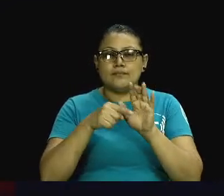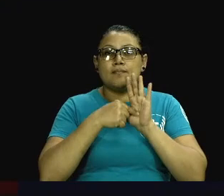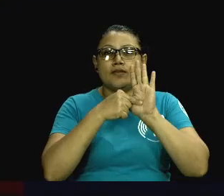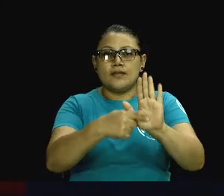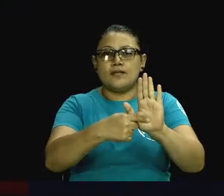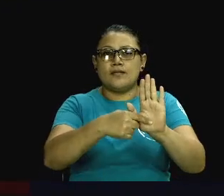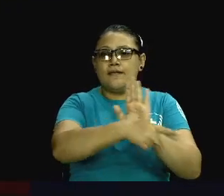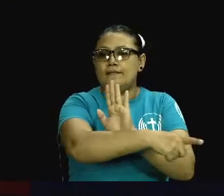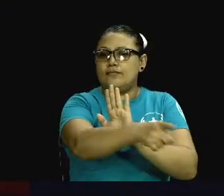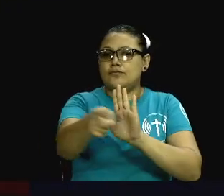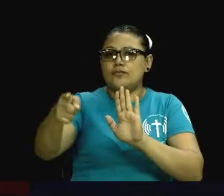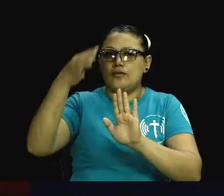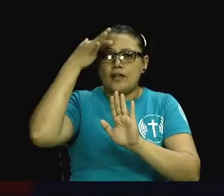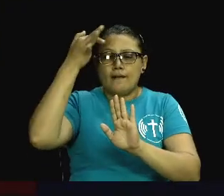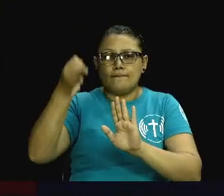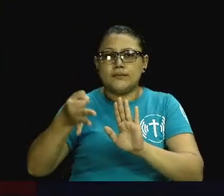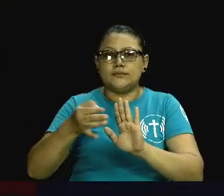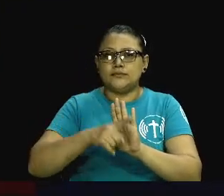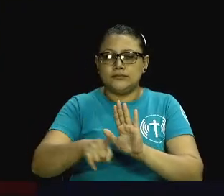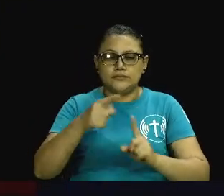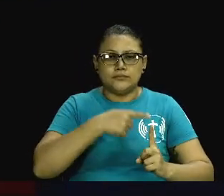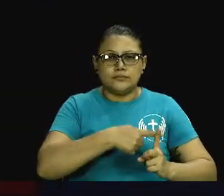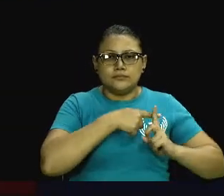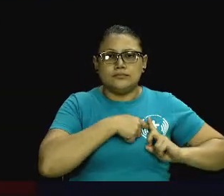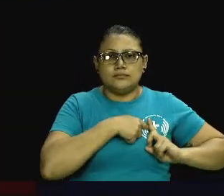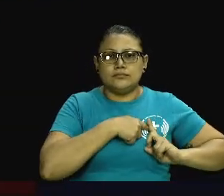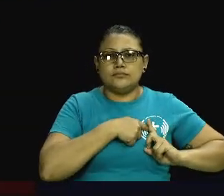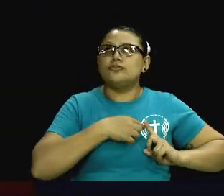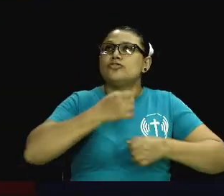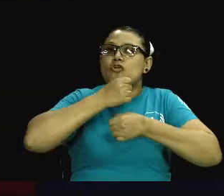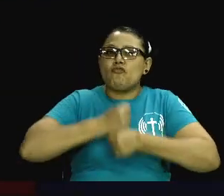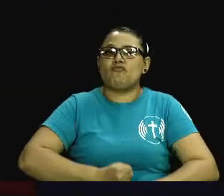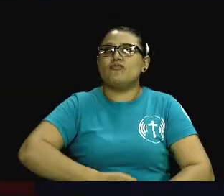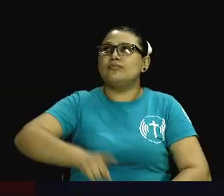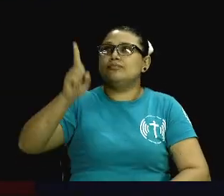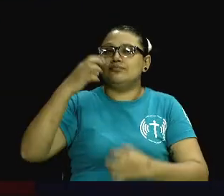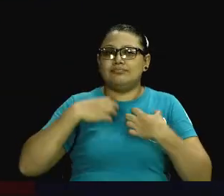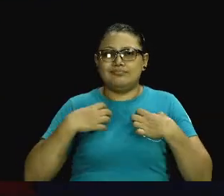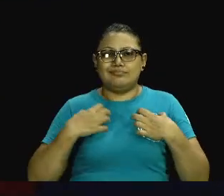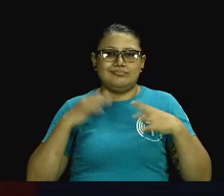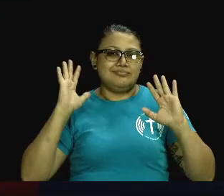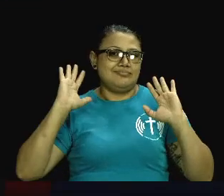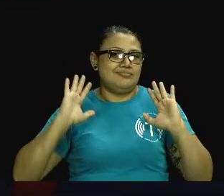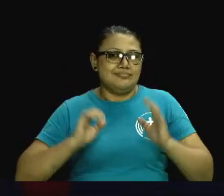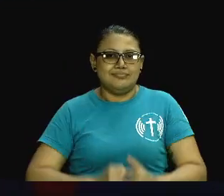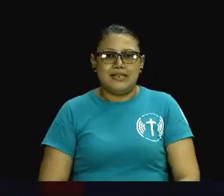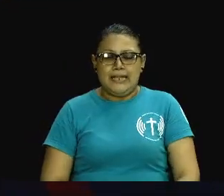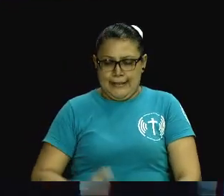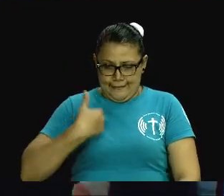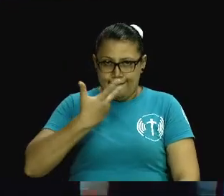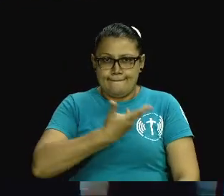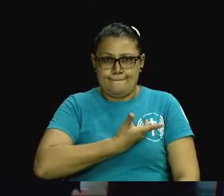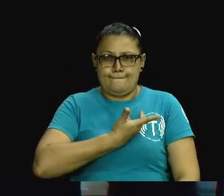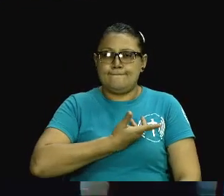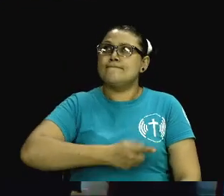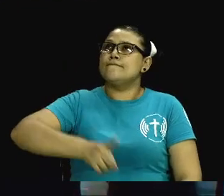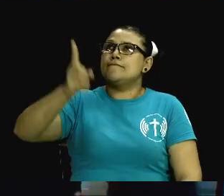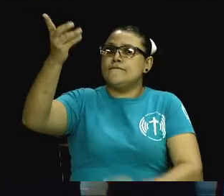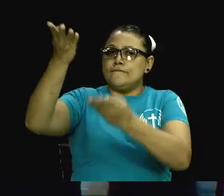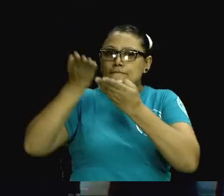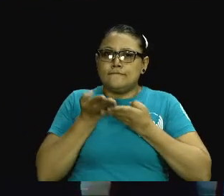todos los incisos que te rodean que nosotros confiamos en un dios vivo que nosotros tenemos un dios que si nos va a ayudar